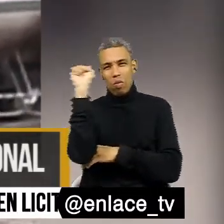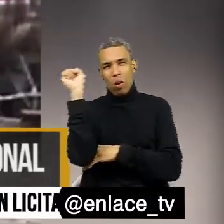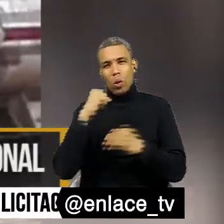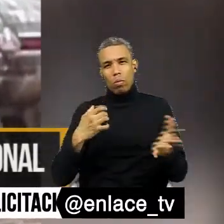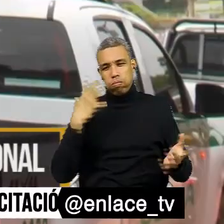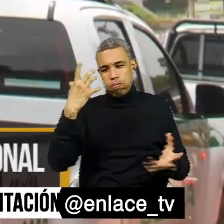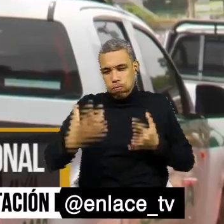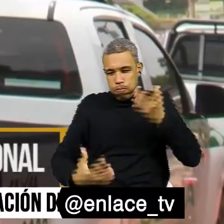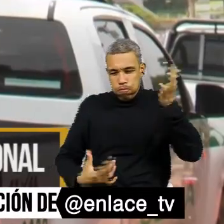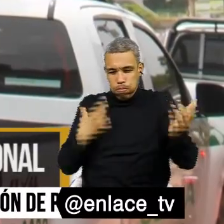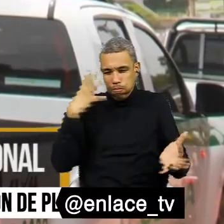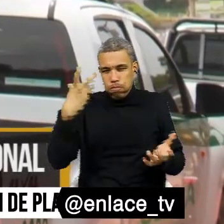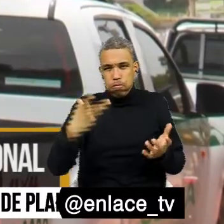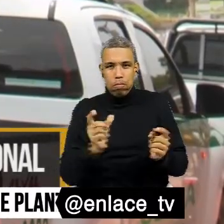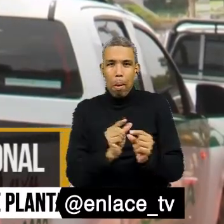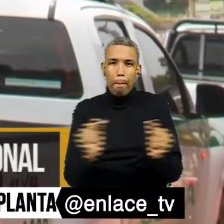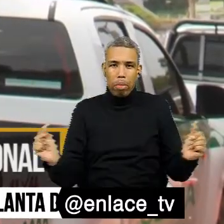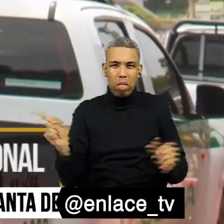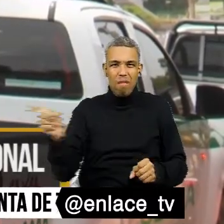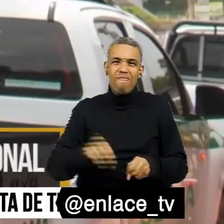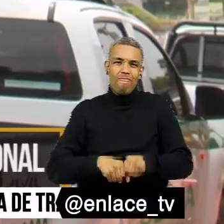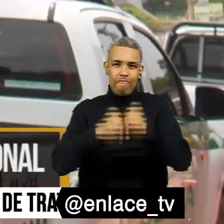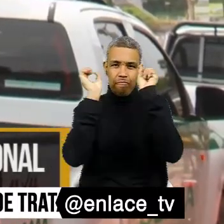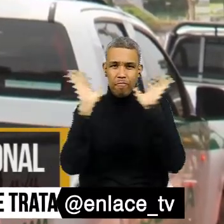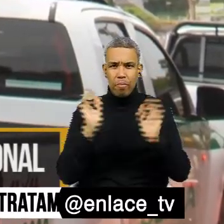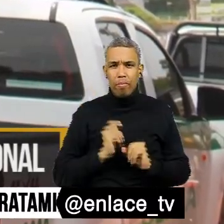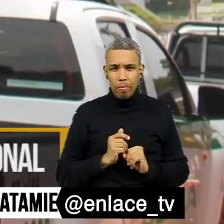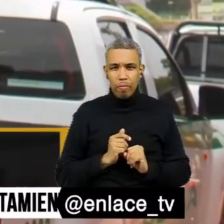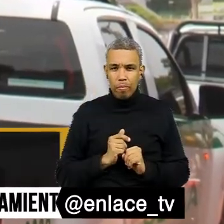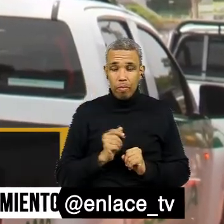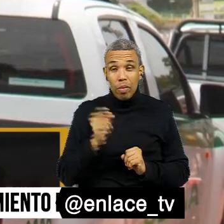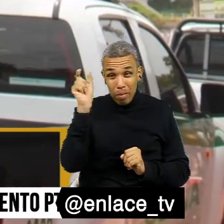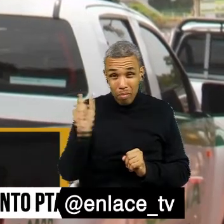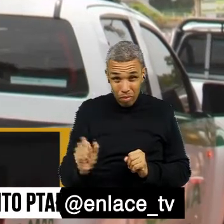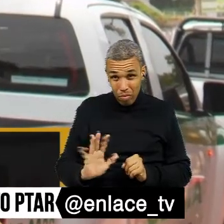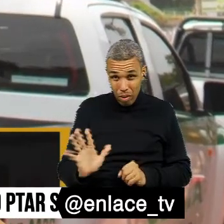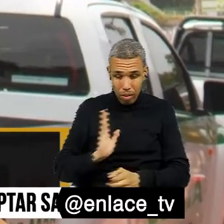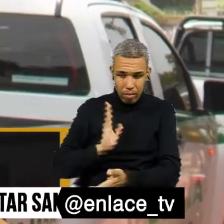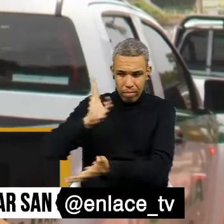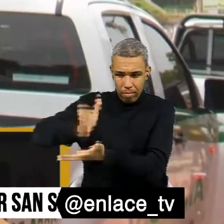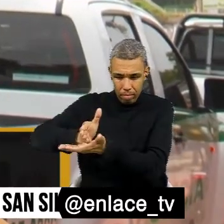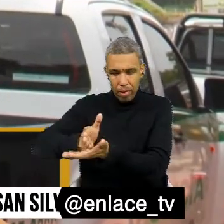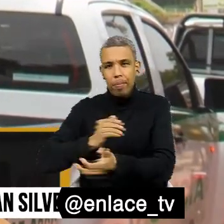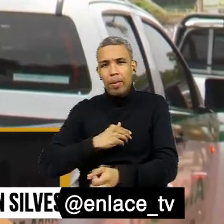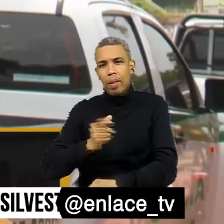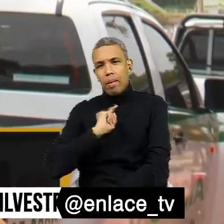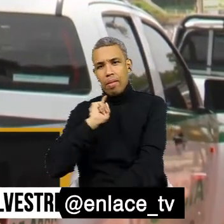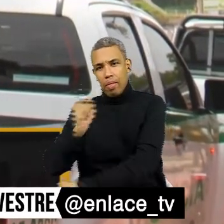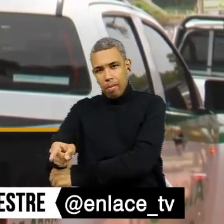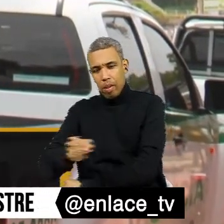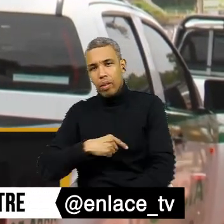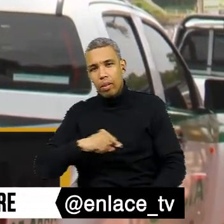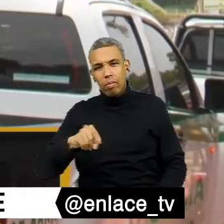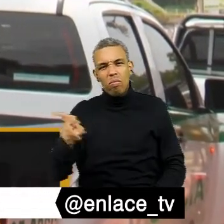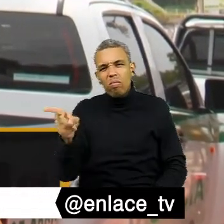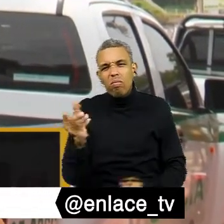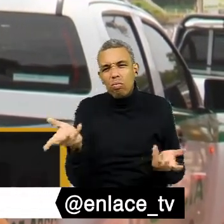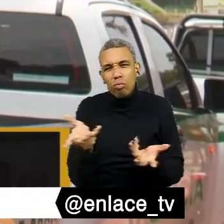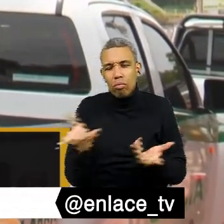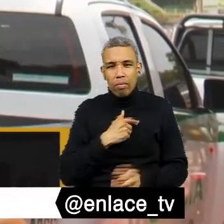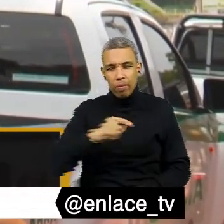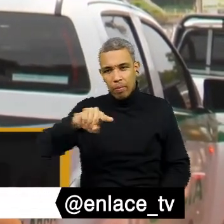Esta persona, como indiqué, ya está denunciando el hecho ante nuestra policía judicial, la SIGIN, y ya se inicia un trabajo investigativo